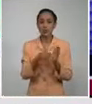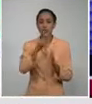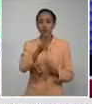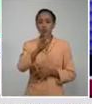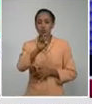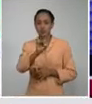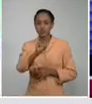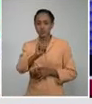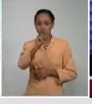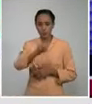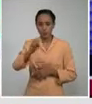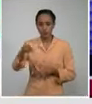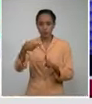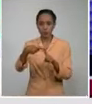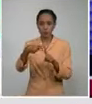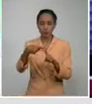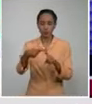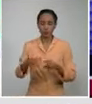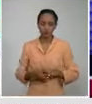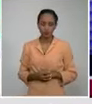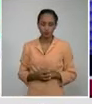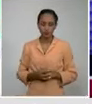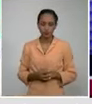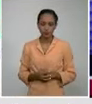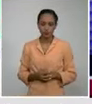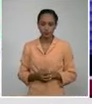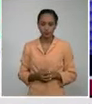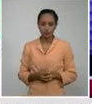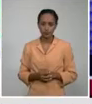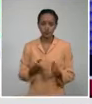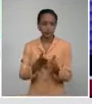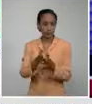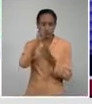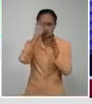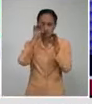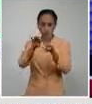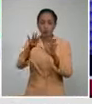76.276 casos confirmados, se mantiene ingresado